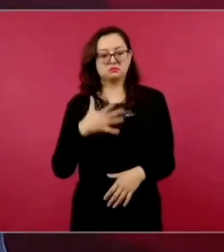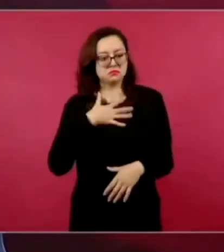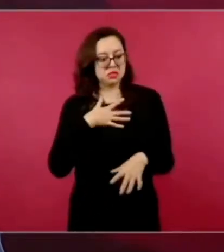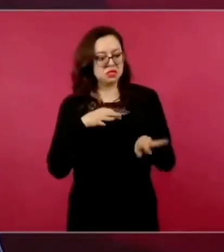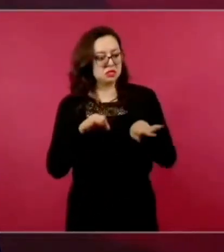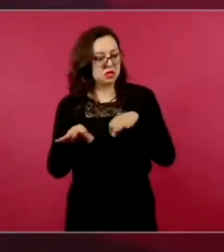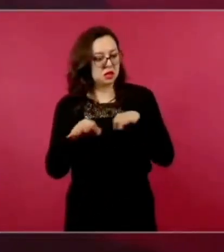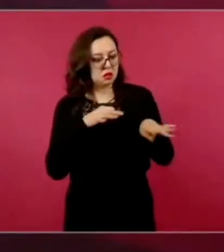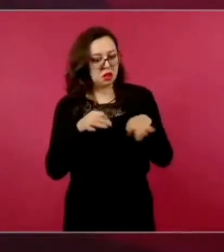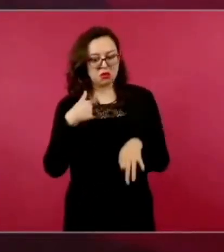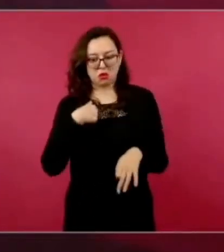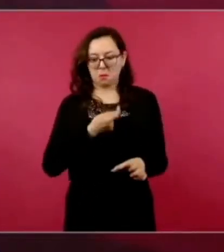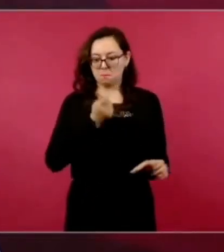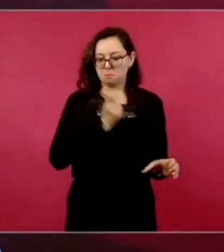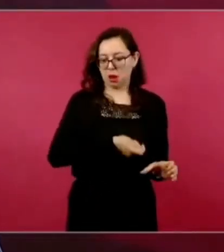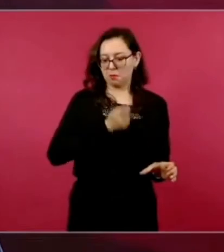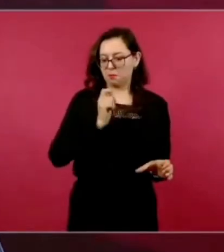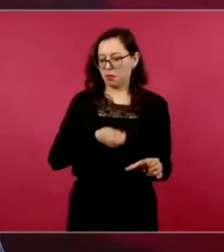que he resuelto